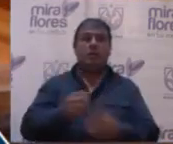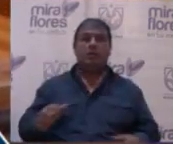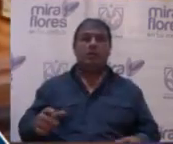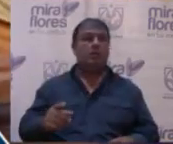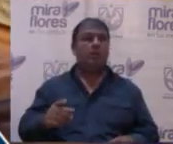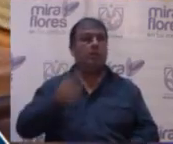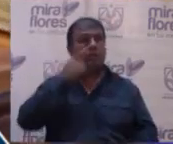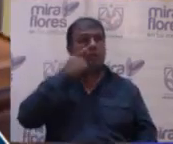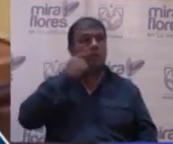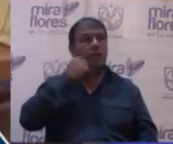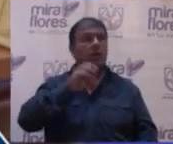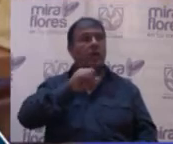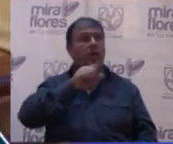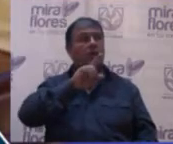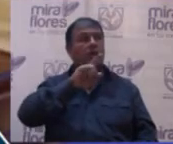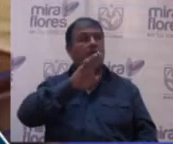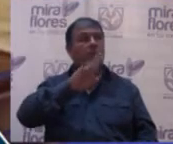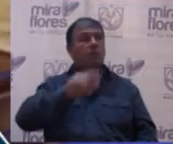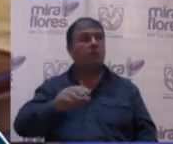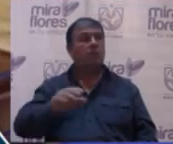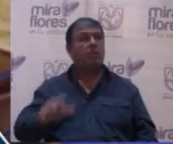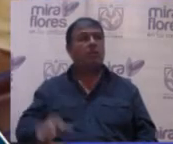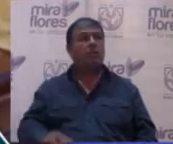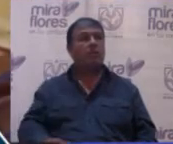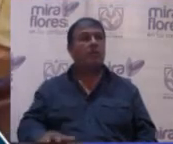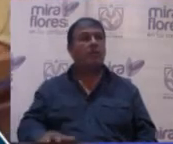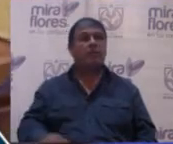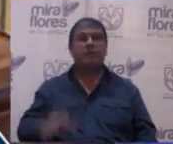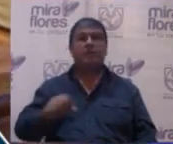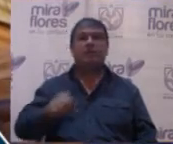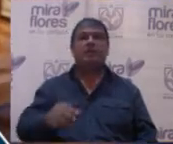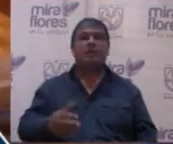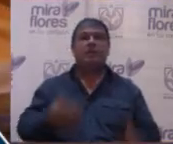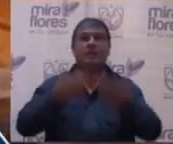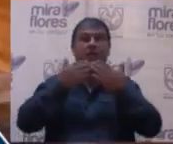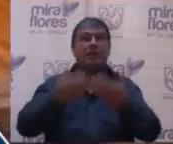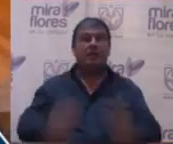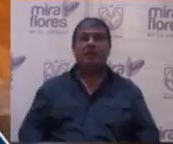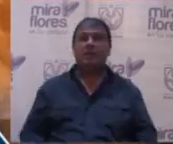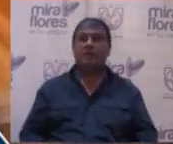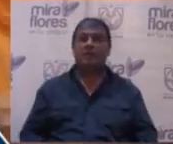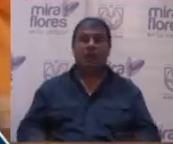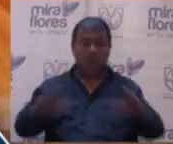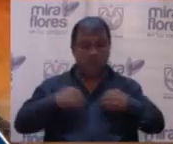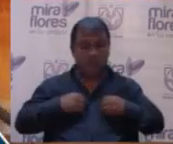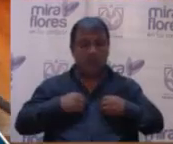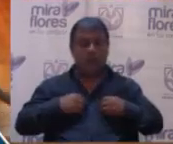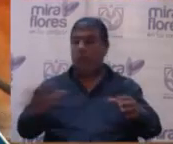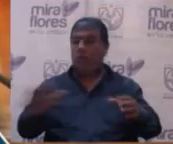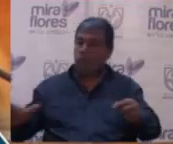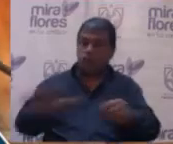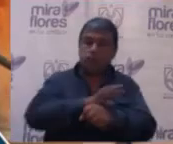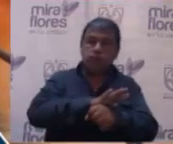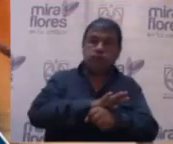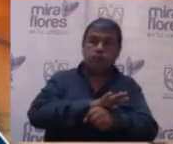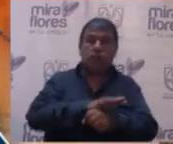Perdón, el señor Abusada no ha votado. Su voto es favorable, ¿no? Gracias, señor Abusada. Entonces tenemos unanimidad de